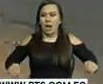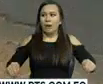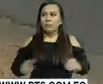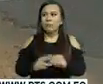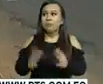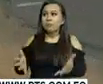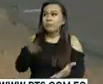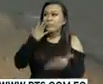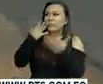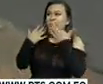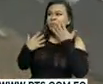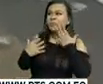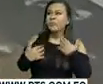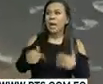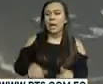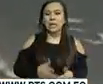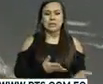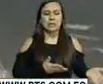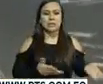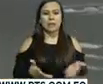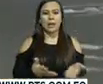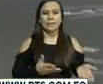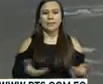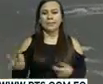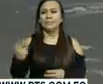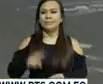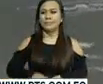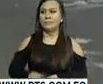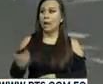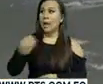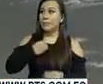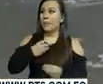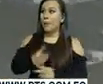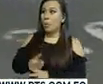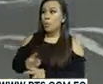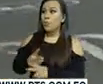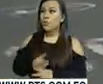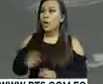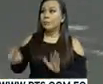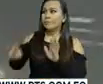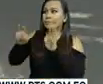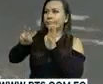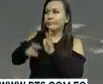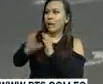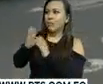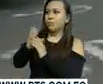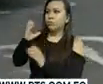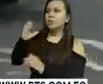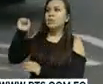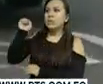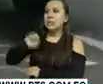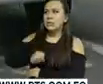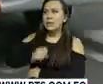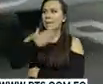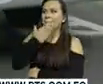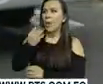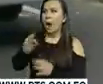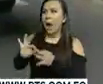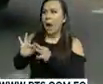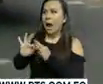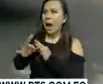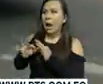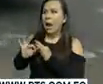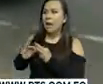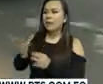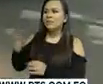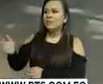se puede mejorar este servicio para que ustedes embarques a los buses de una manera más adecuada claro que se declara que este que